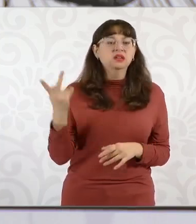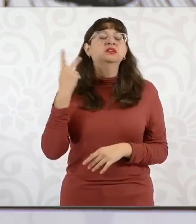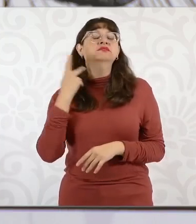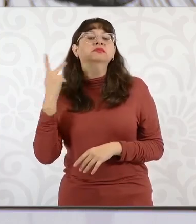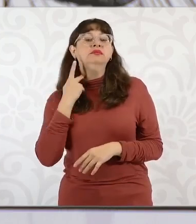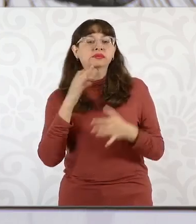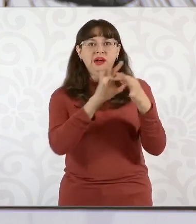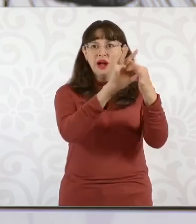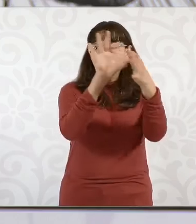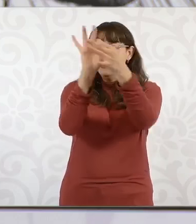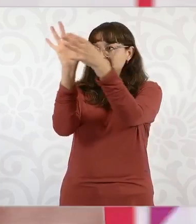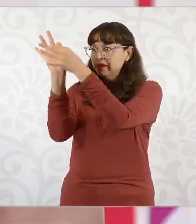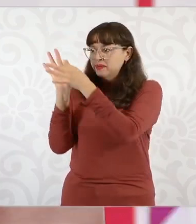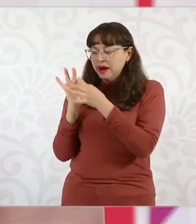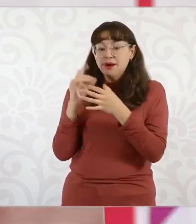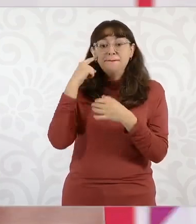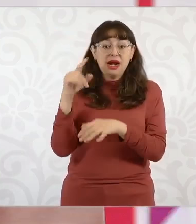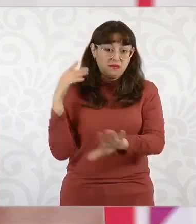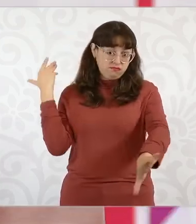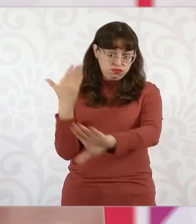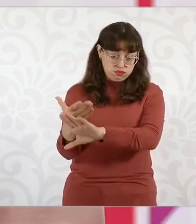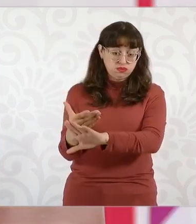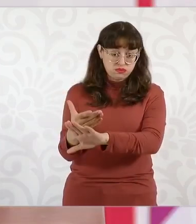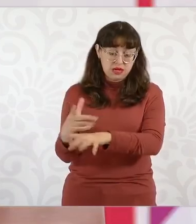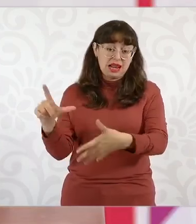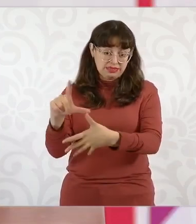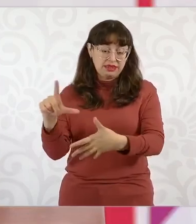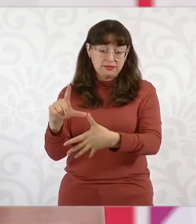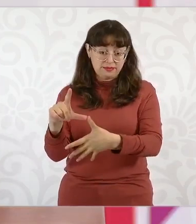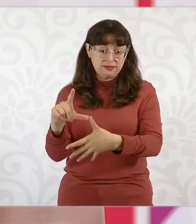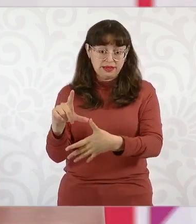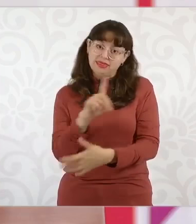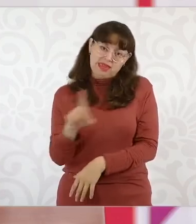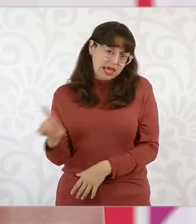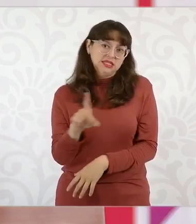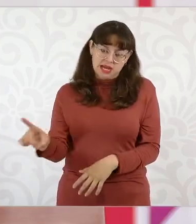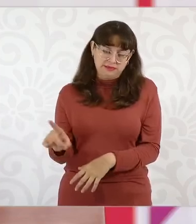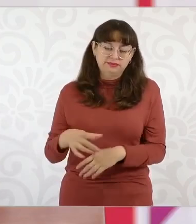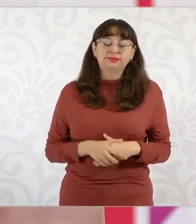políticas en distintos países, particularmente de América Latina, vinculados con la derecha.